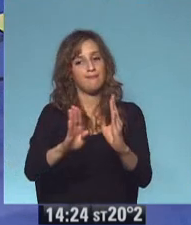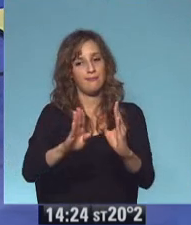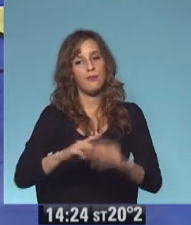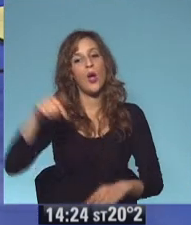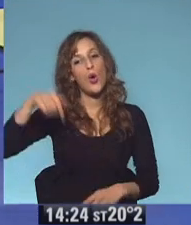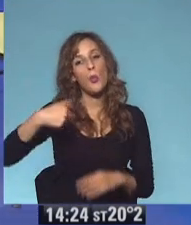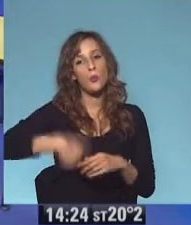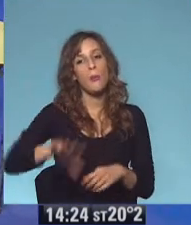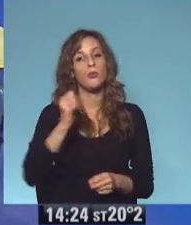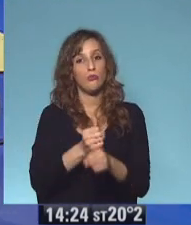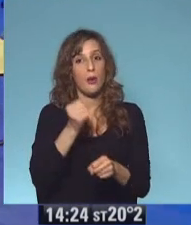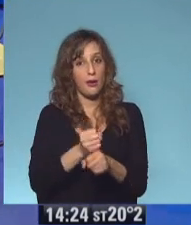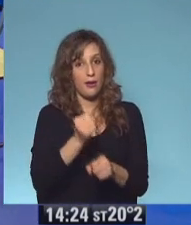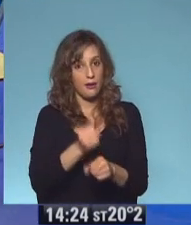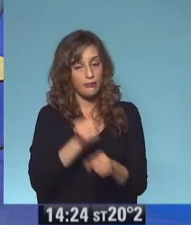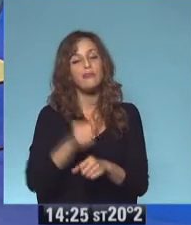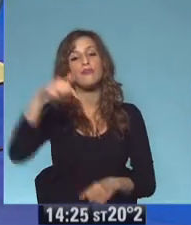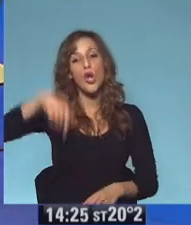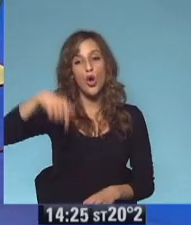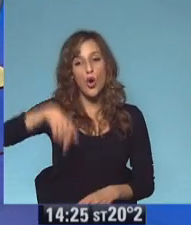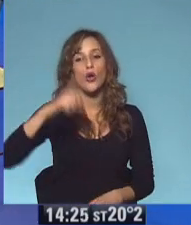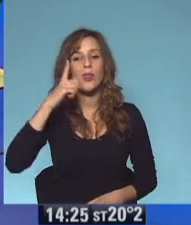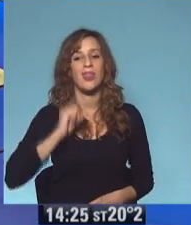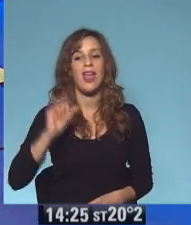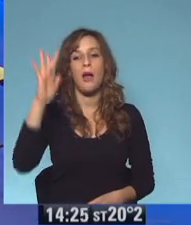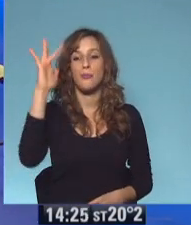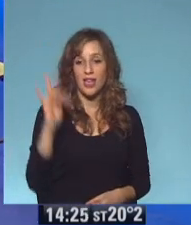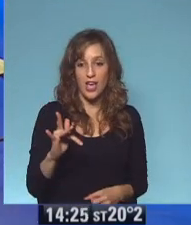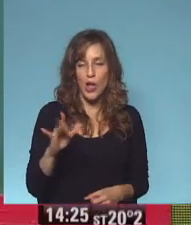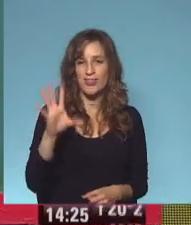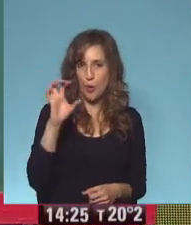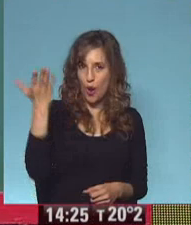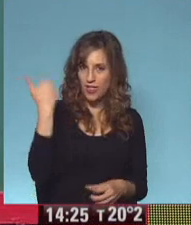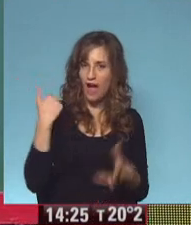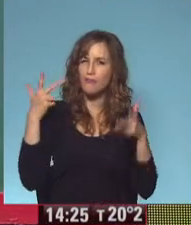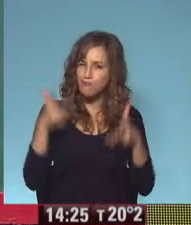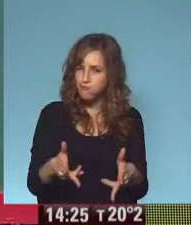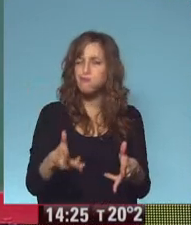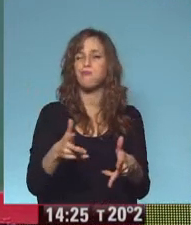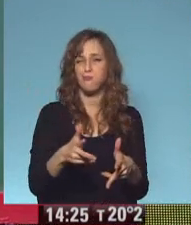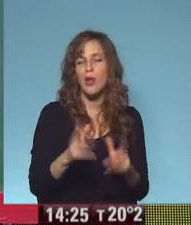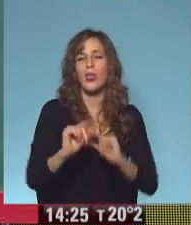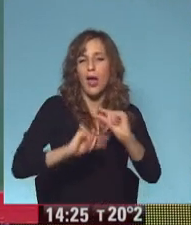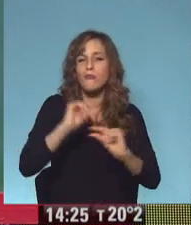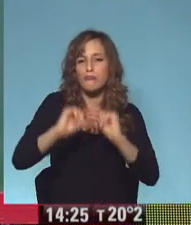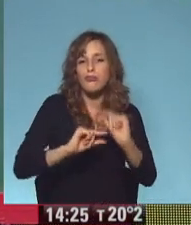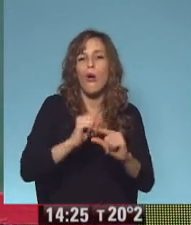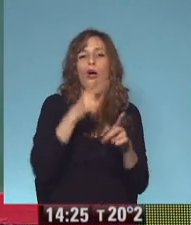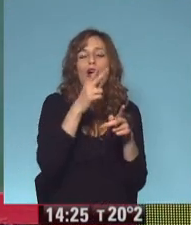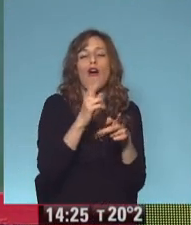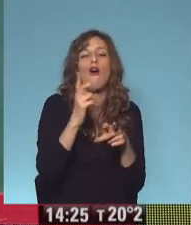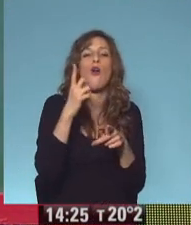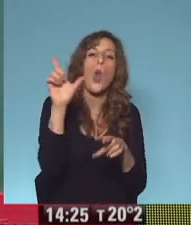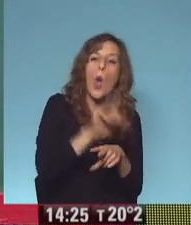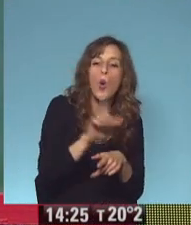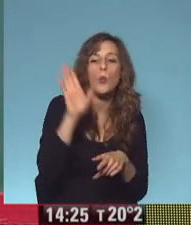hoy, que ya les contamos. Vamos a poner, hoy es miércoles. Miércoles. Ya íbamos poniendo los días en primero. Miércoles se parecía, ¿qué planeta?